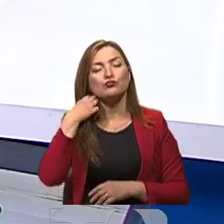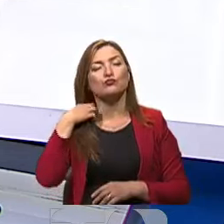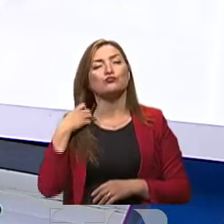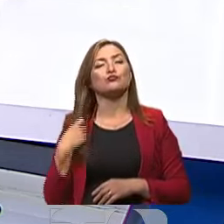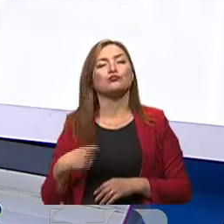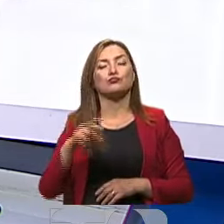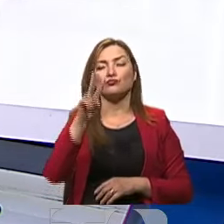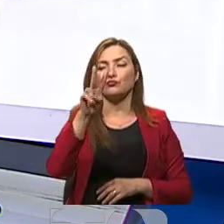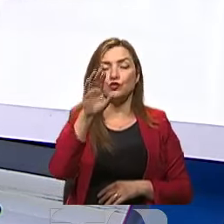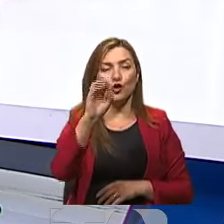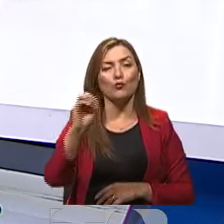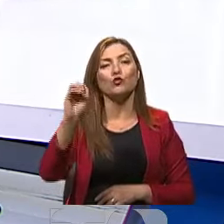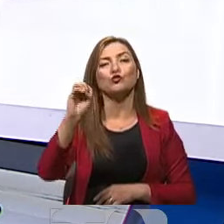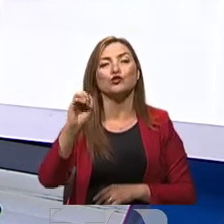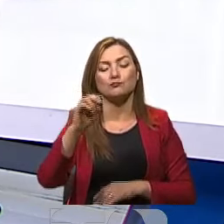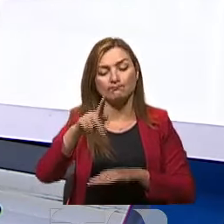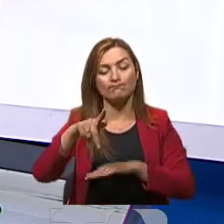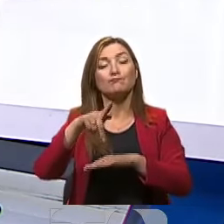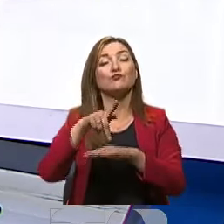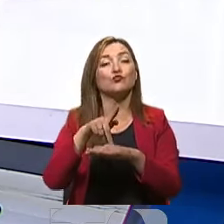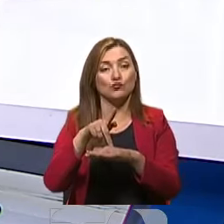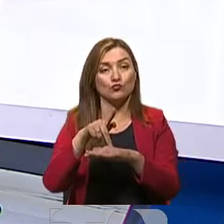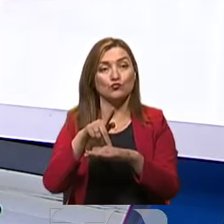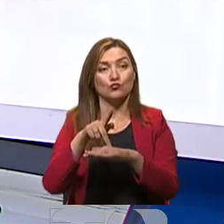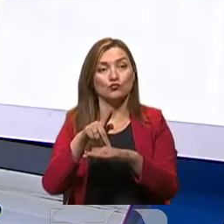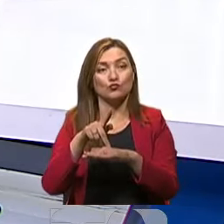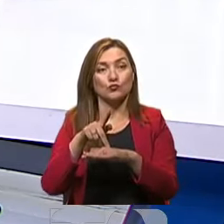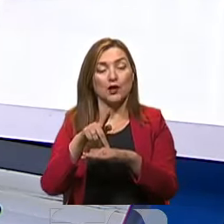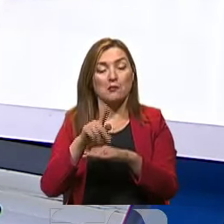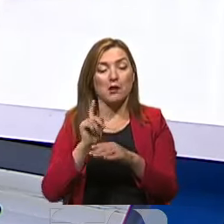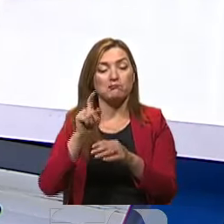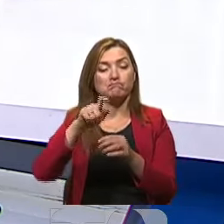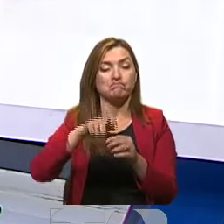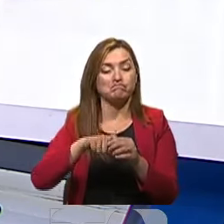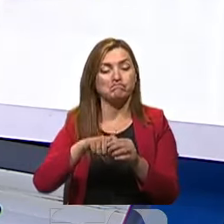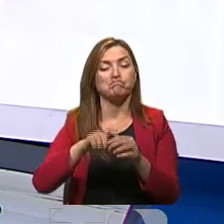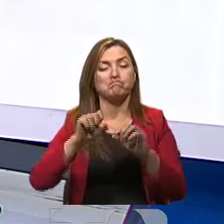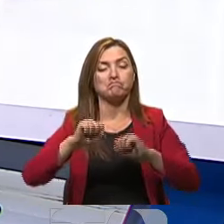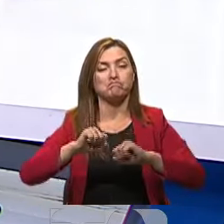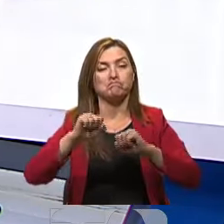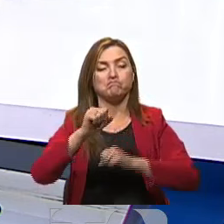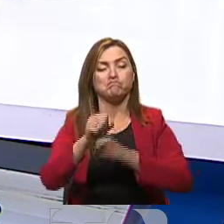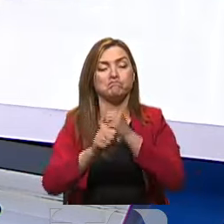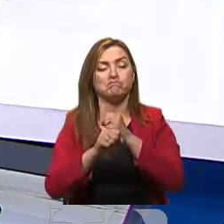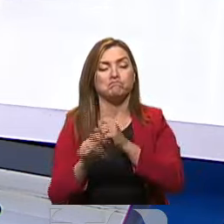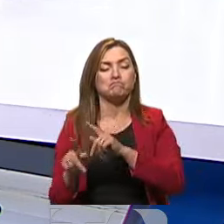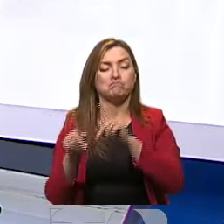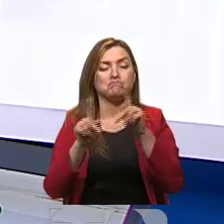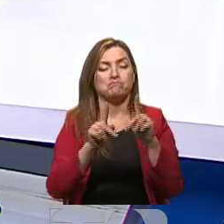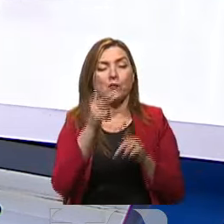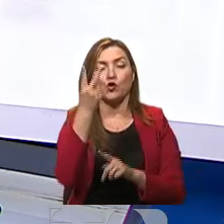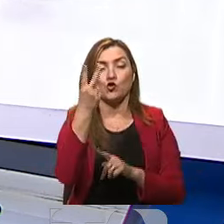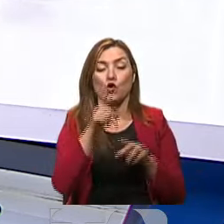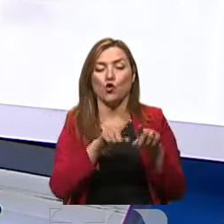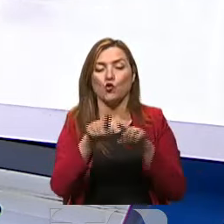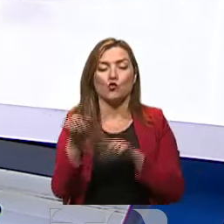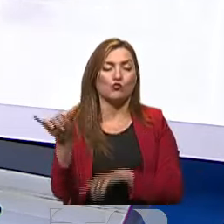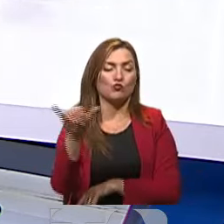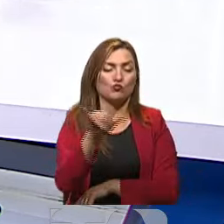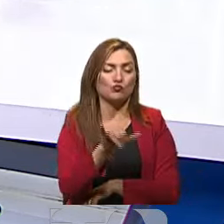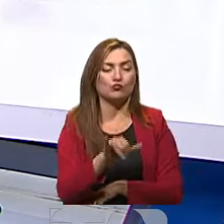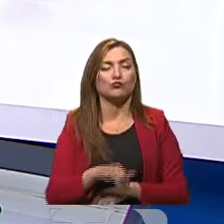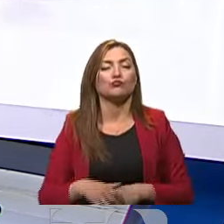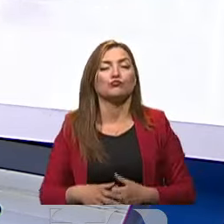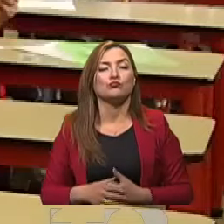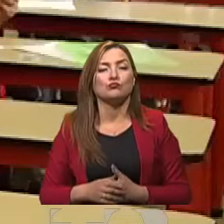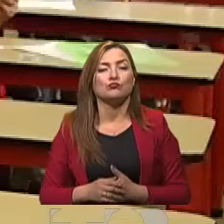solo el 2% de estos profesionales accederán a estos cargos. A lo largo del año se han planificado dos concursos similares. Daniela